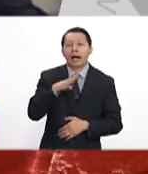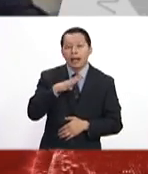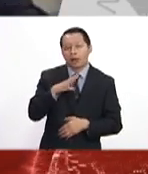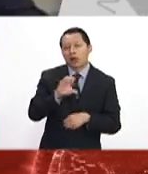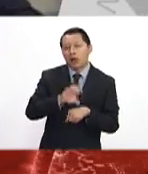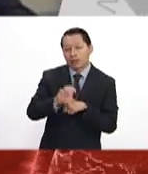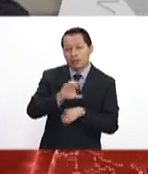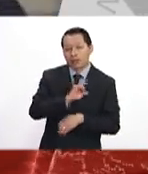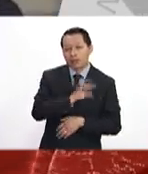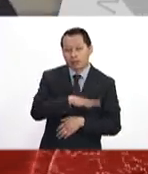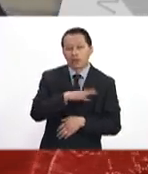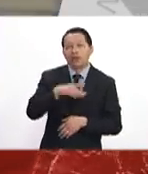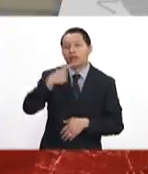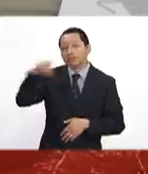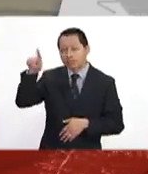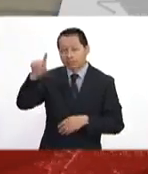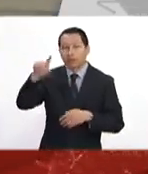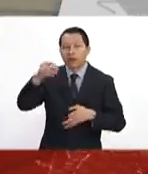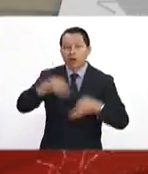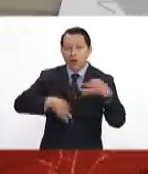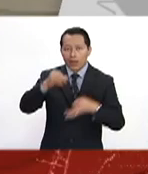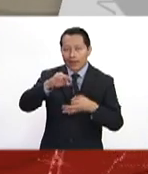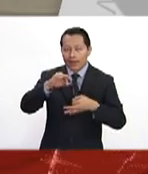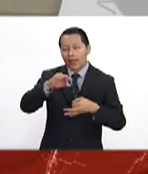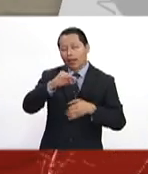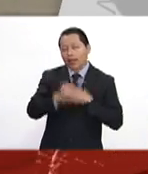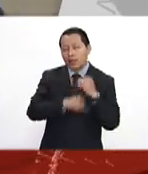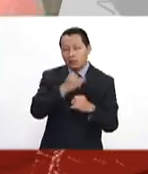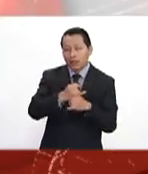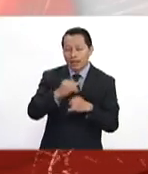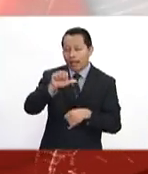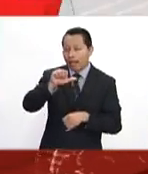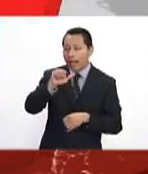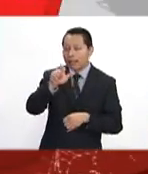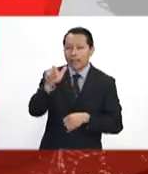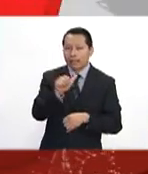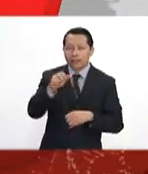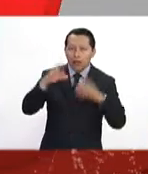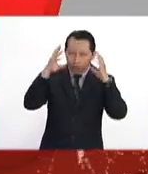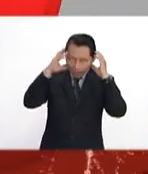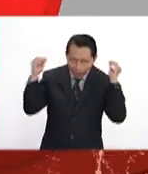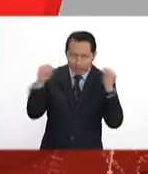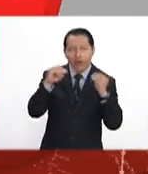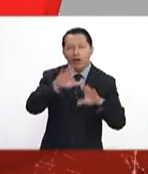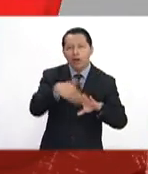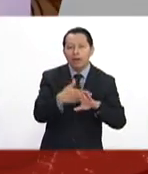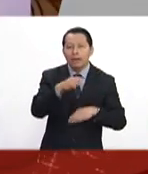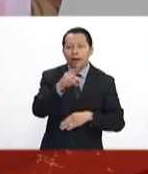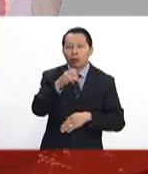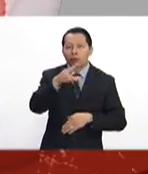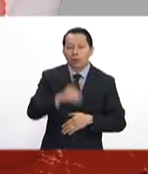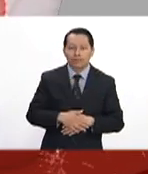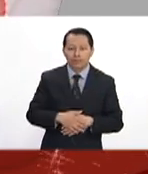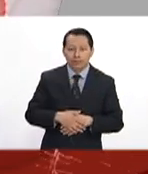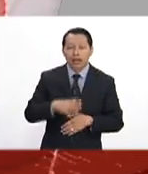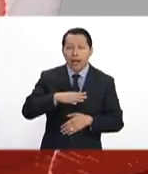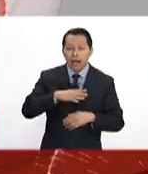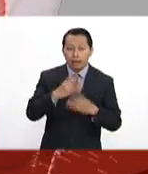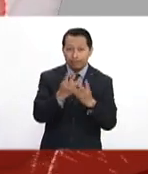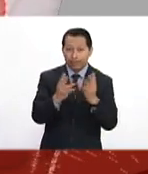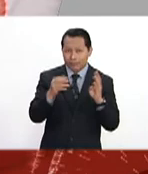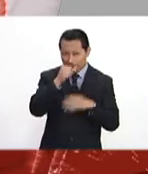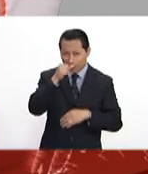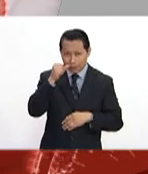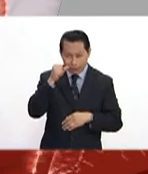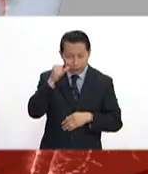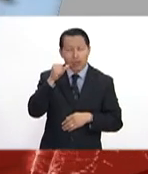a Nicolás Maduro ante la Corte Internacional de La Haya en Holanda. El Museo Recinto, homenaje a don Benito Juárez, ubicado